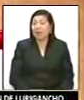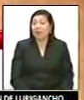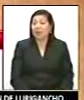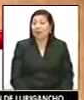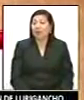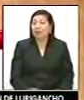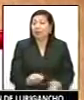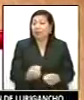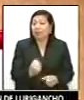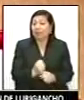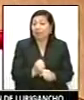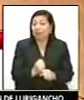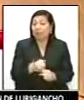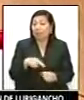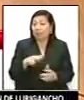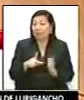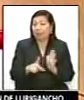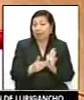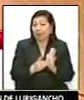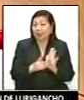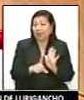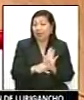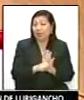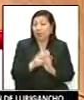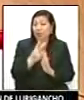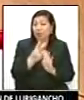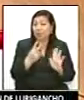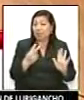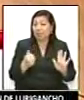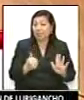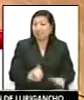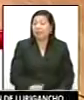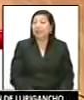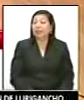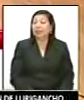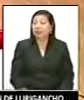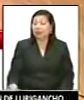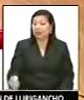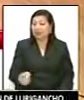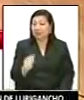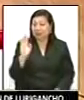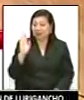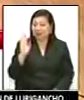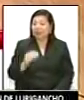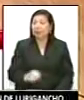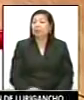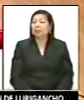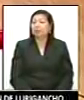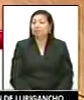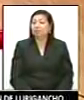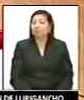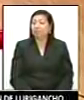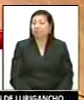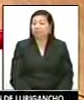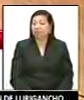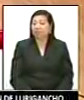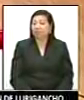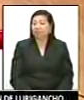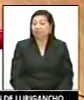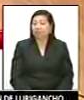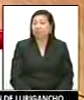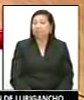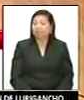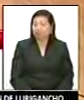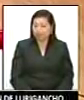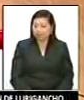al régimen laboral del decreto legislativo 276. Señores congresistas, sírvanse a levantar la mano los que están a favor.